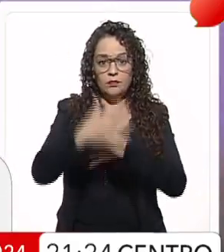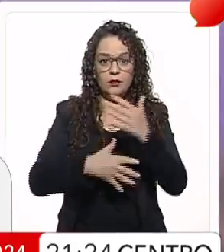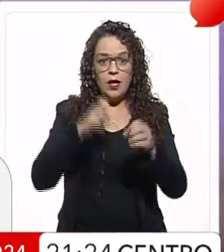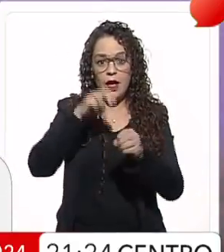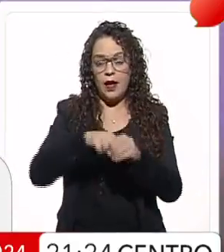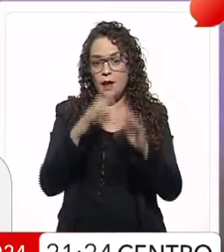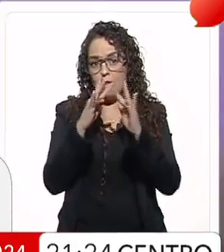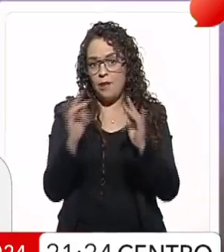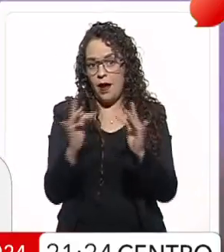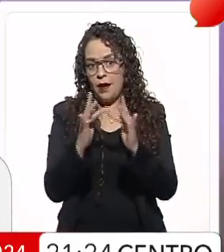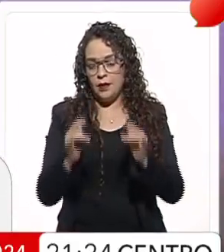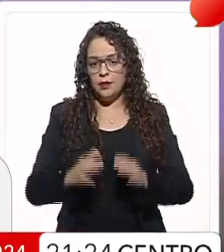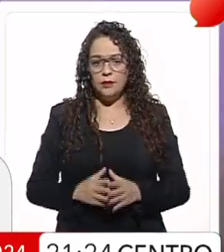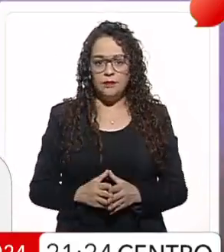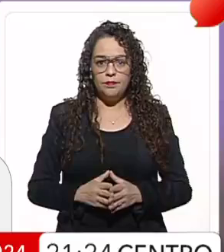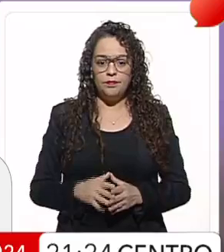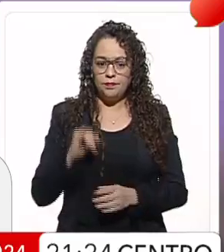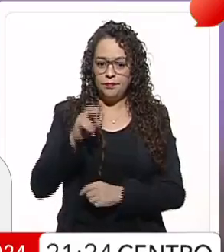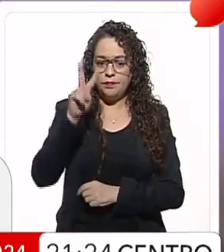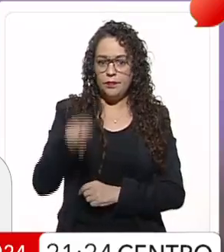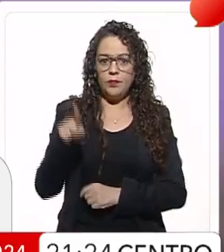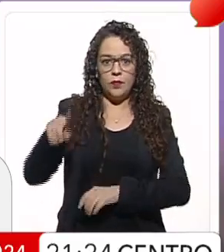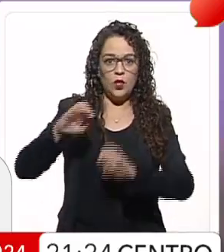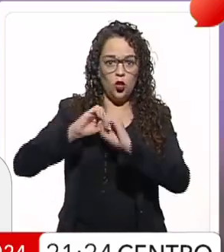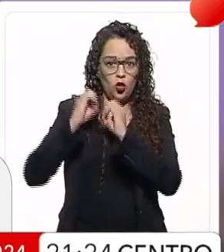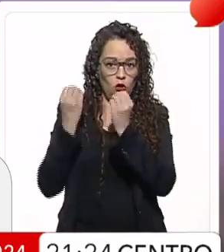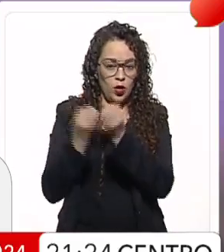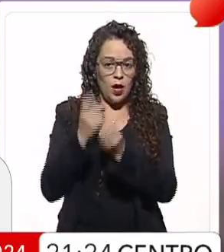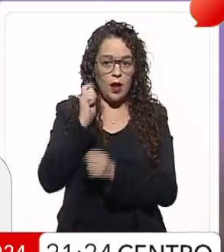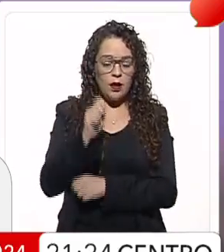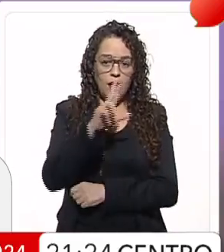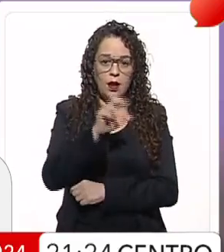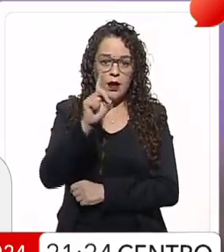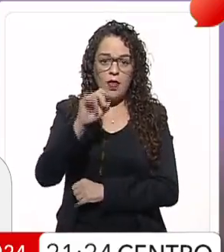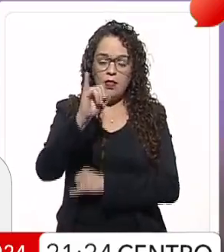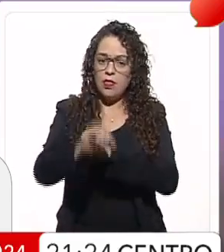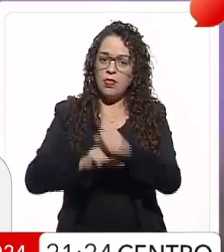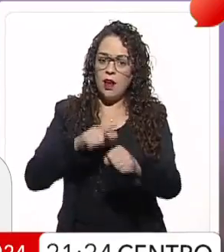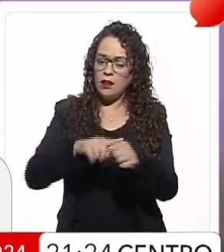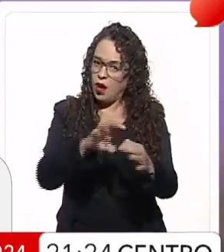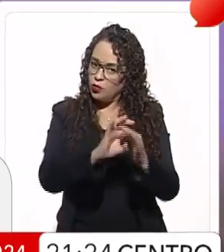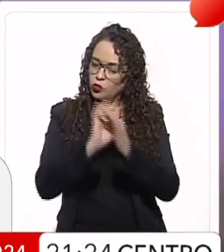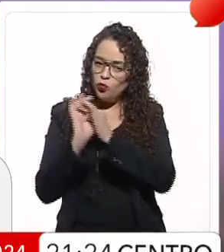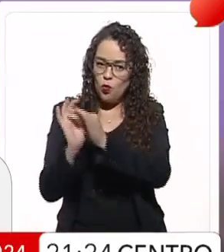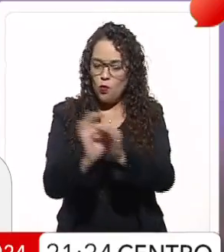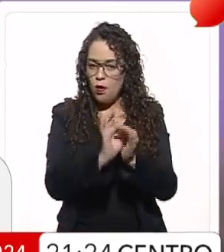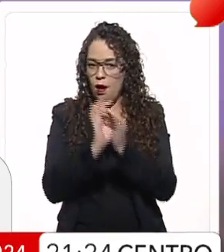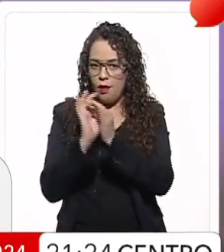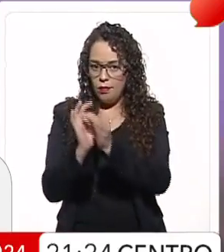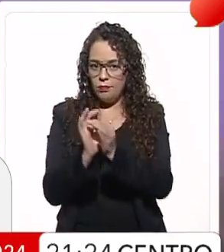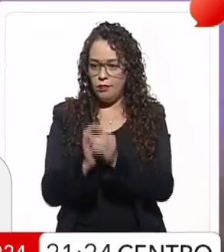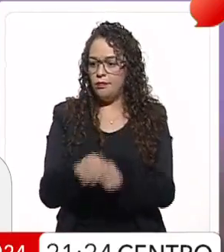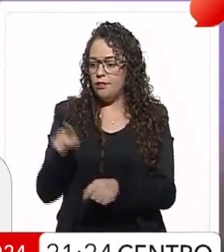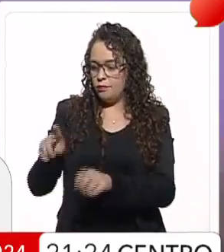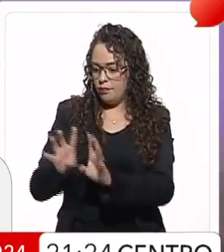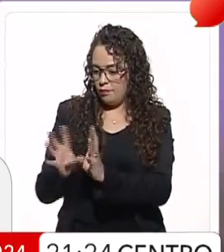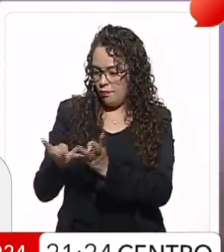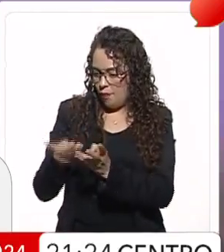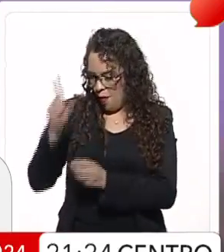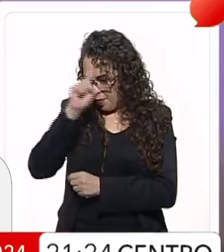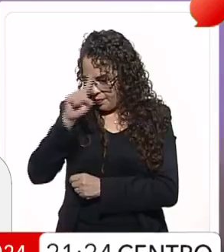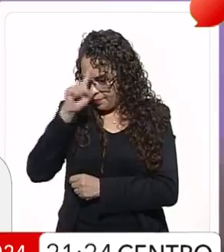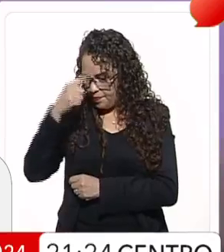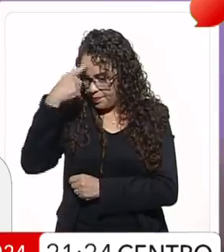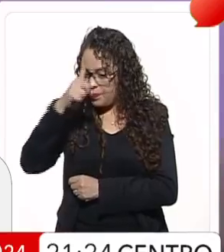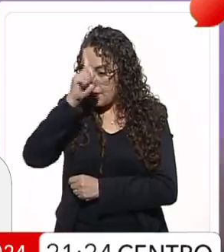Organizaciones, ¿no?, que forman una red internacional y que se dedican a hacer o asesorar campañas digitales donde la mentira, el